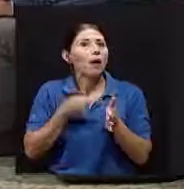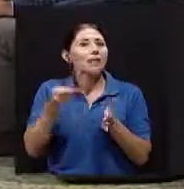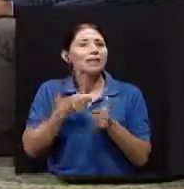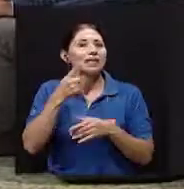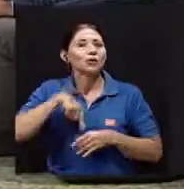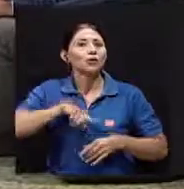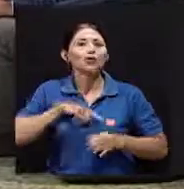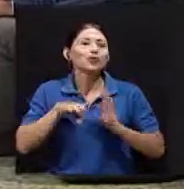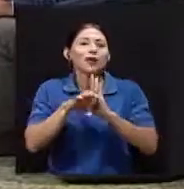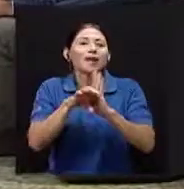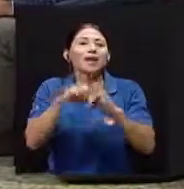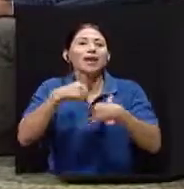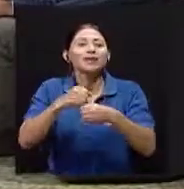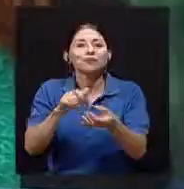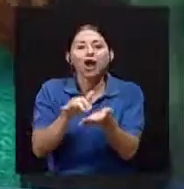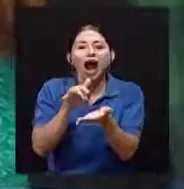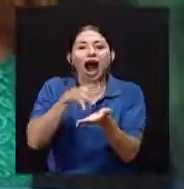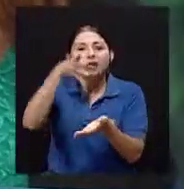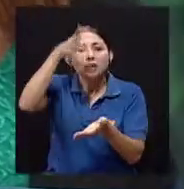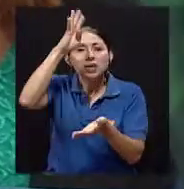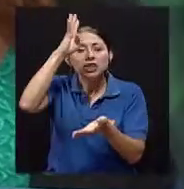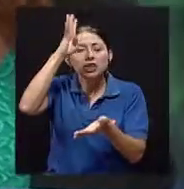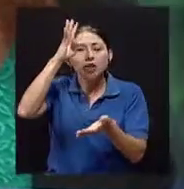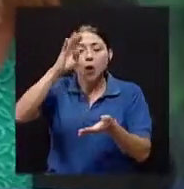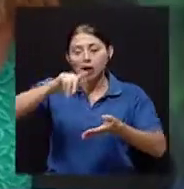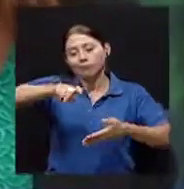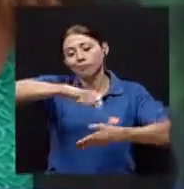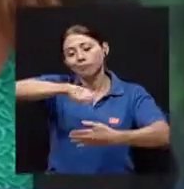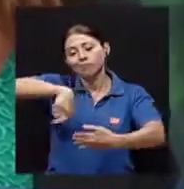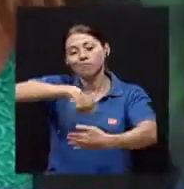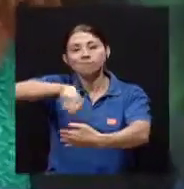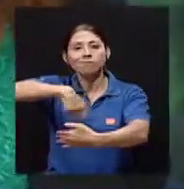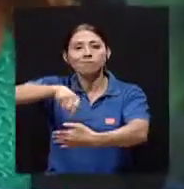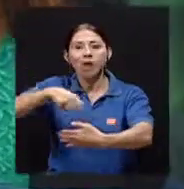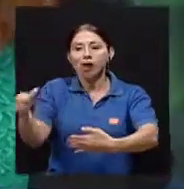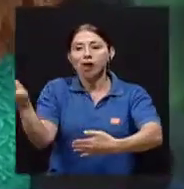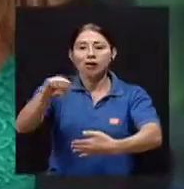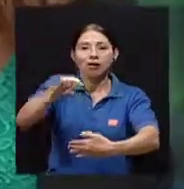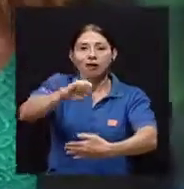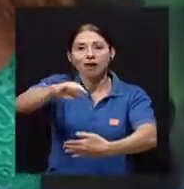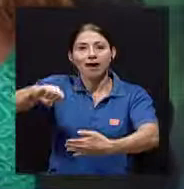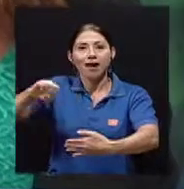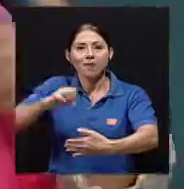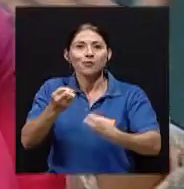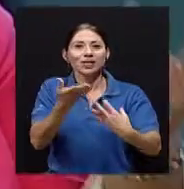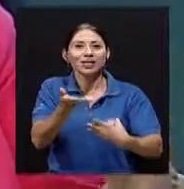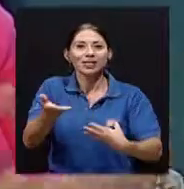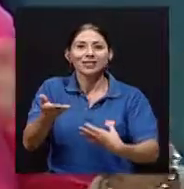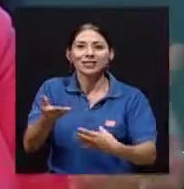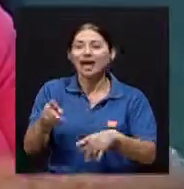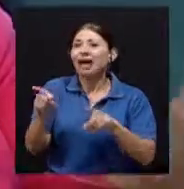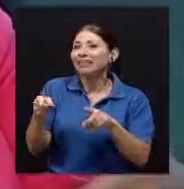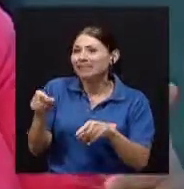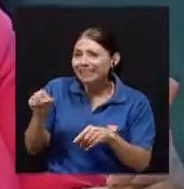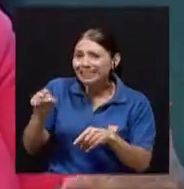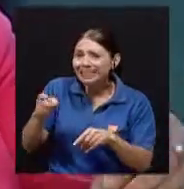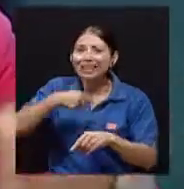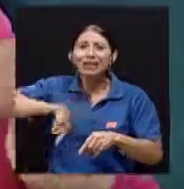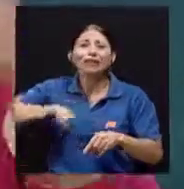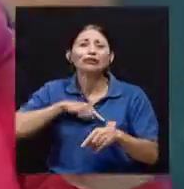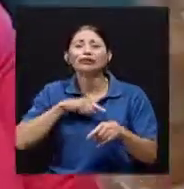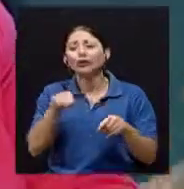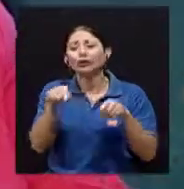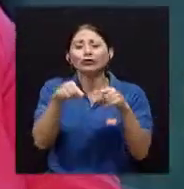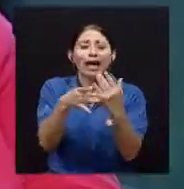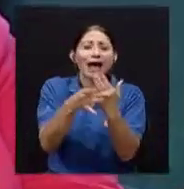mano cuando hacemos, por ejemplo, el gallo pinto y ya le incorporamos otras cosas, que es ahí donde viene... Pero viene el problema, cuidado. Que a veces lo hacemos refrito en mucha margarina y le